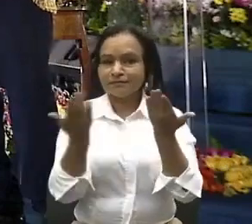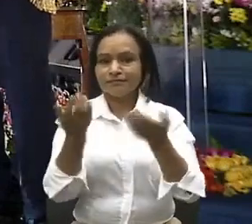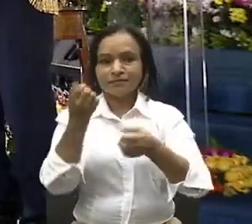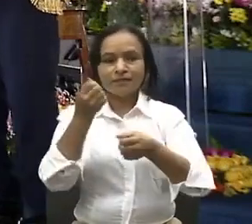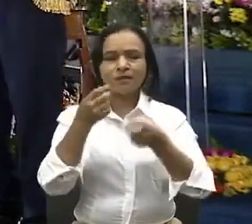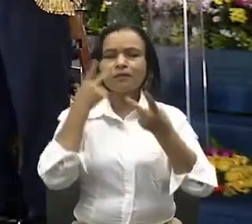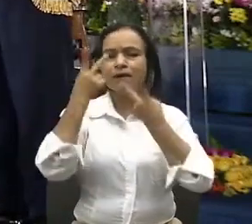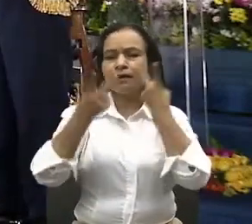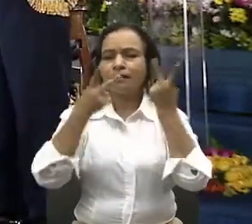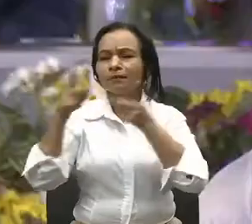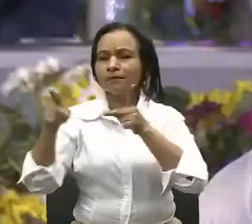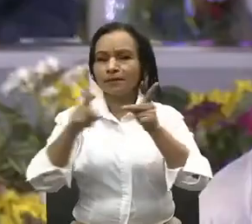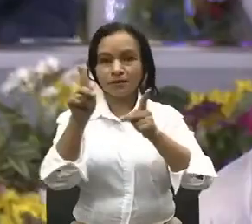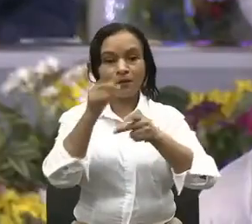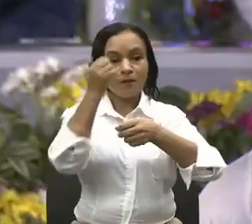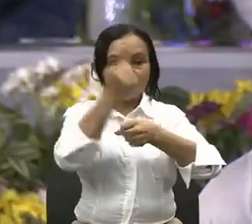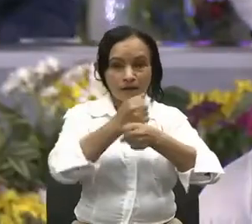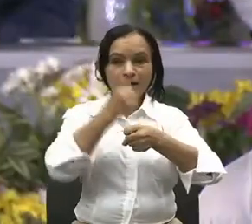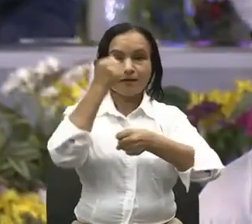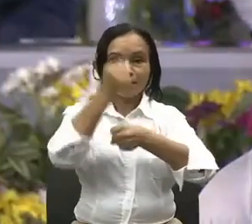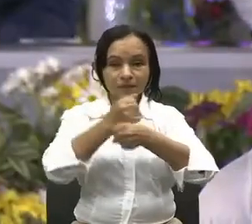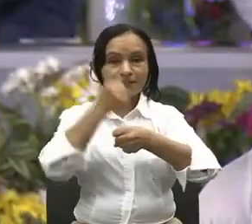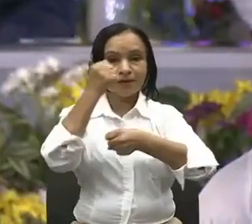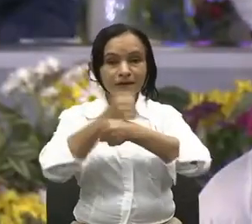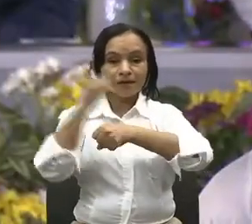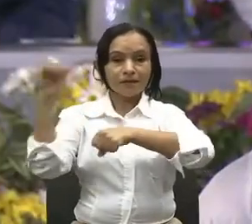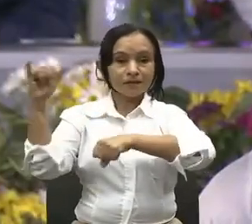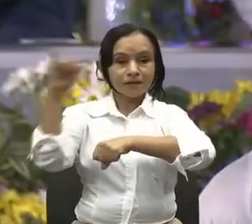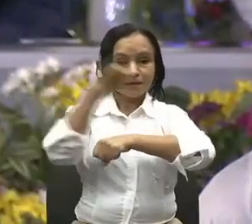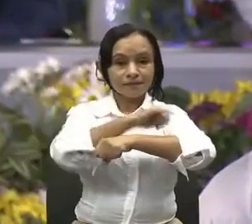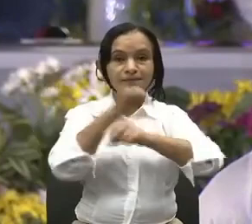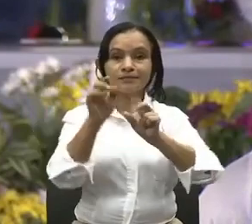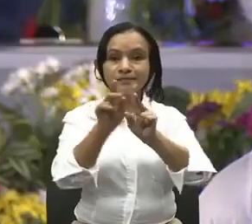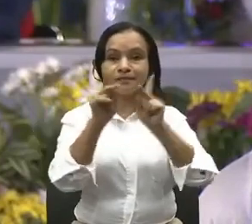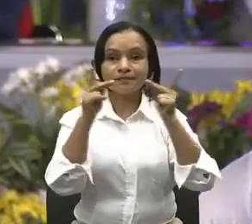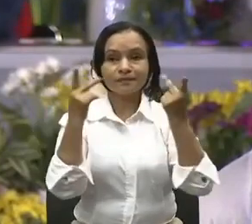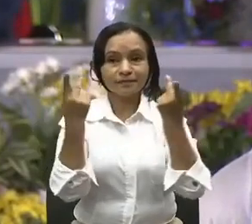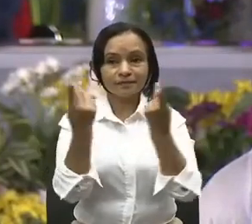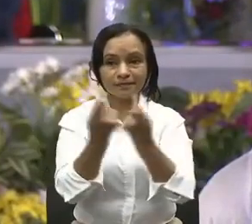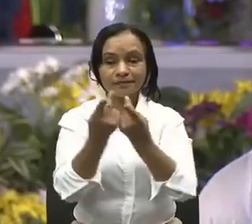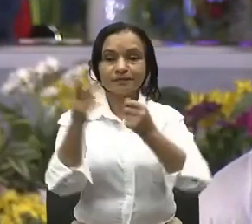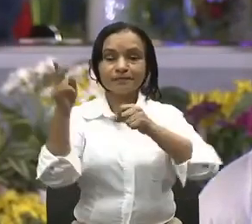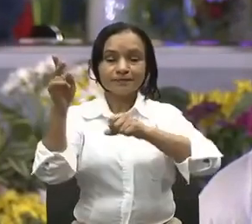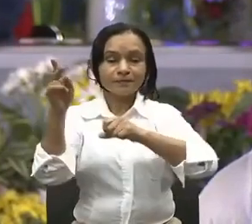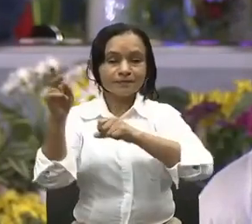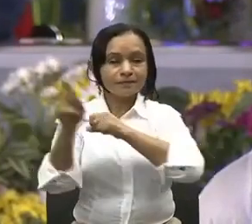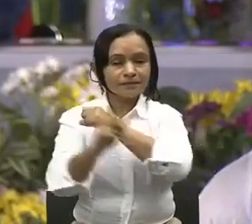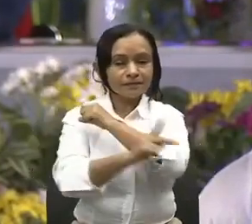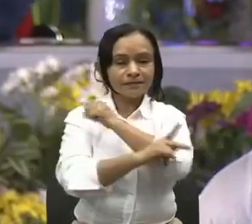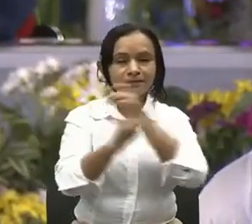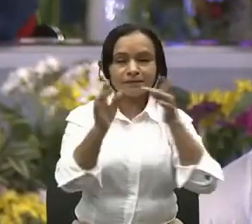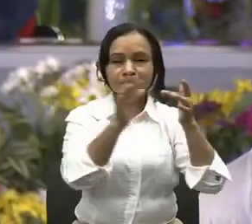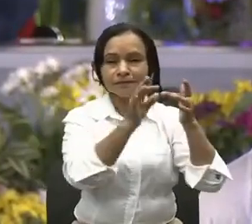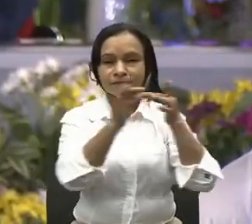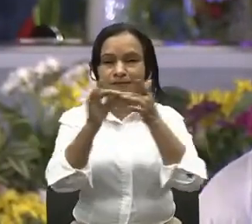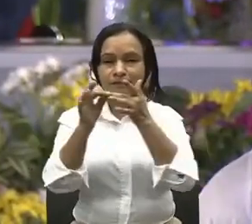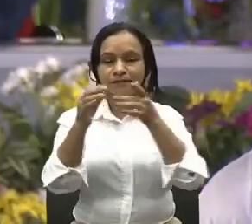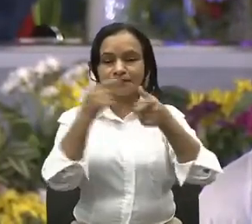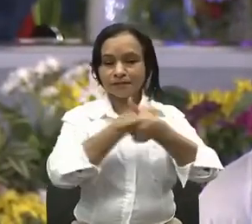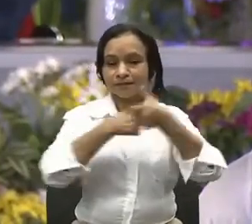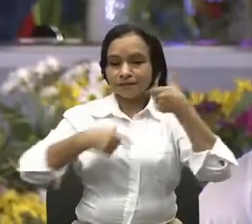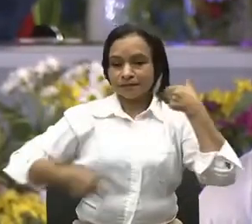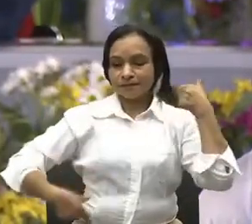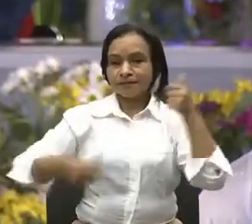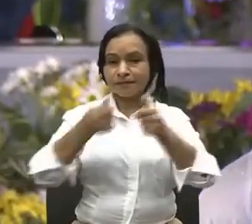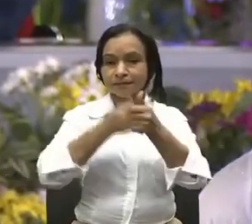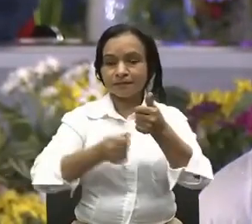trabajar. Vienen ese gran pueblo, esa gran nación, con instrucciones de su presidente